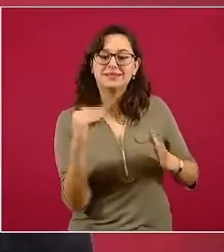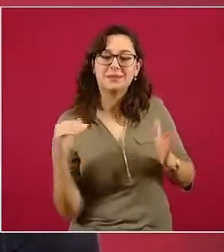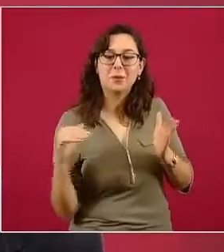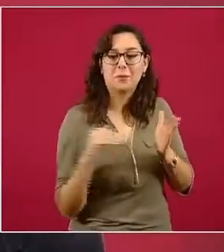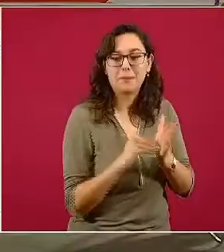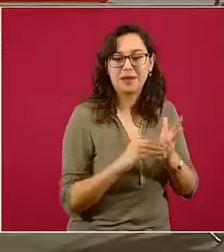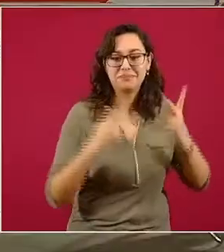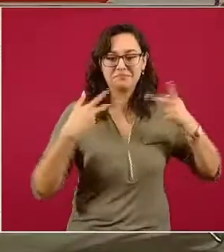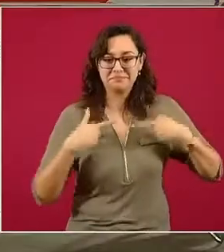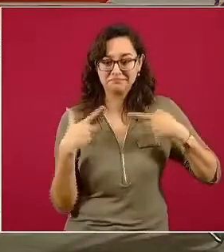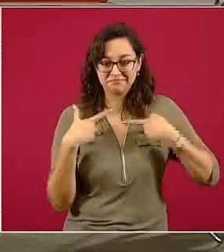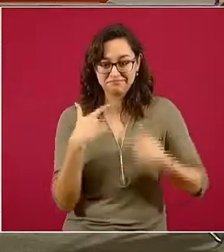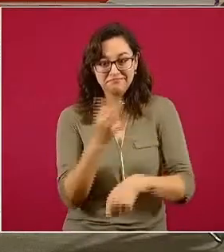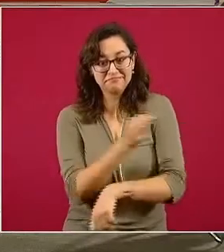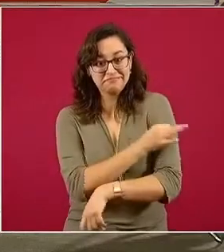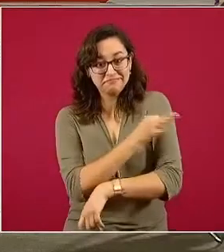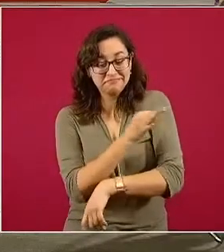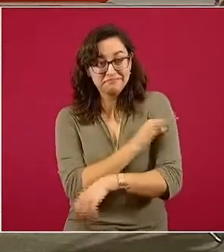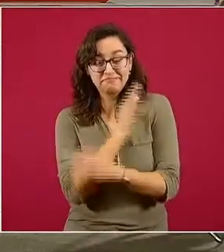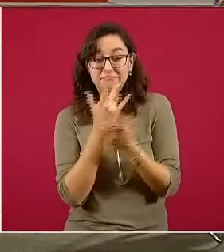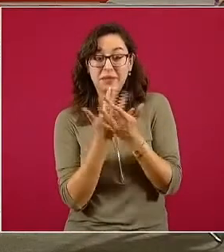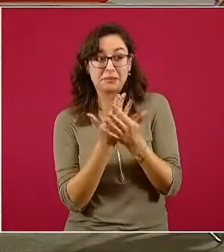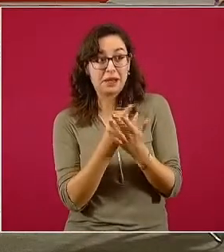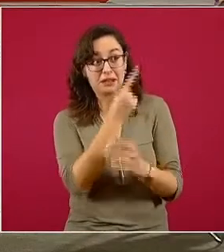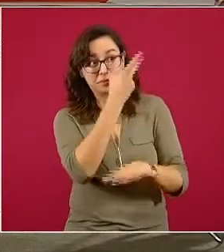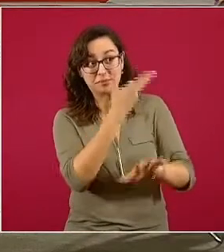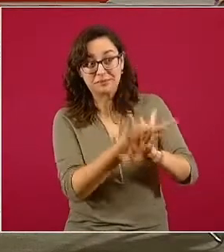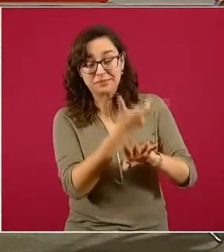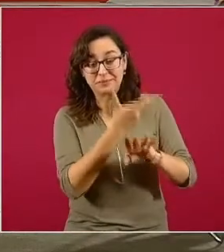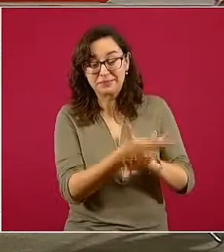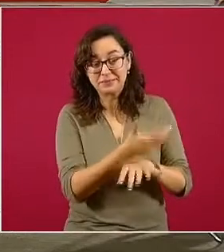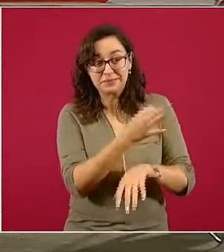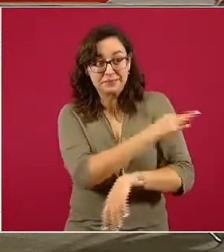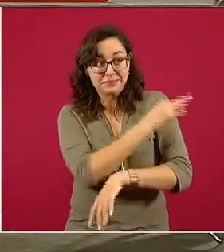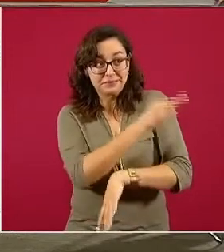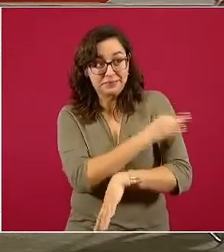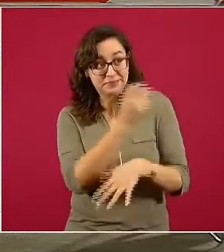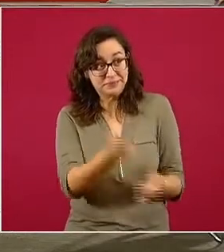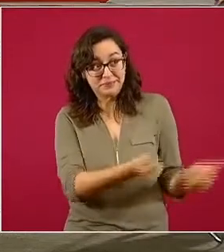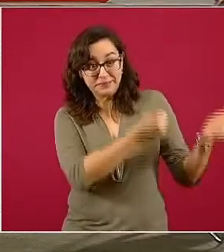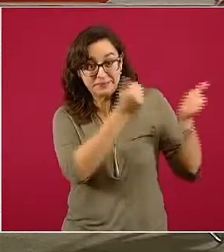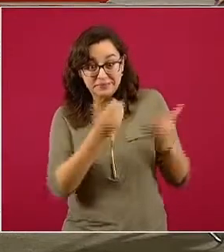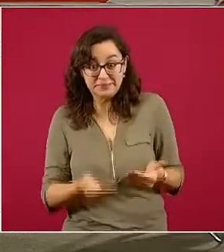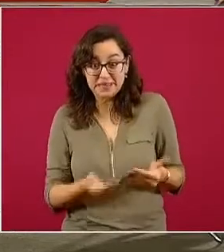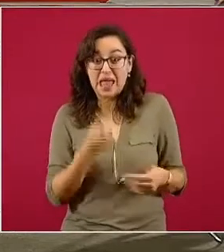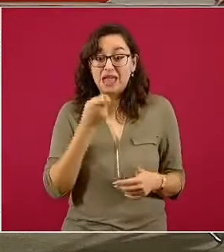las primeras 250,000 vacunas y de ahí arranca todo el proceso.